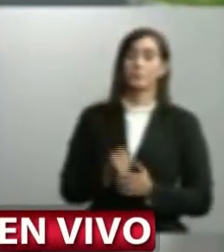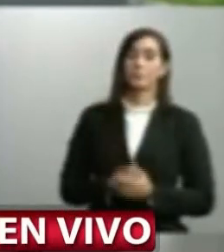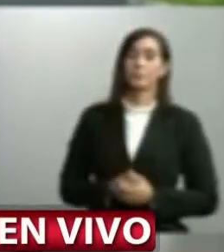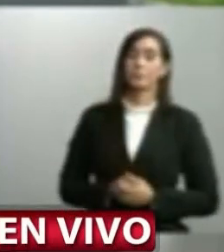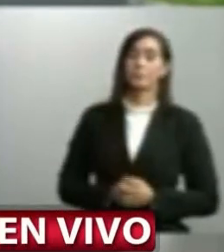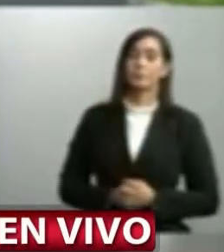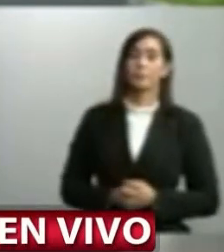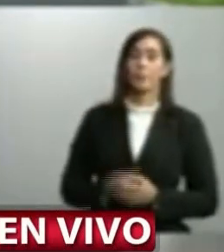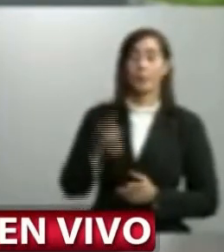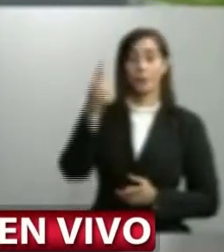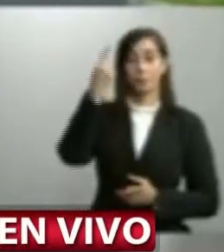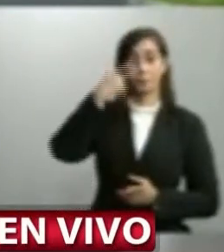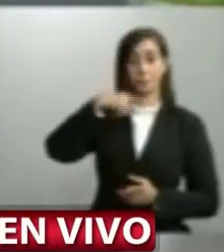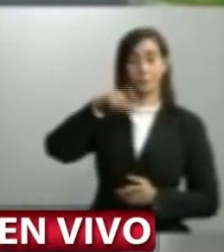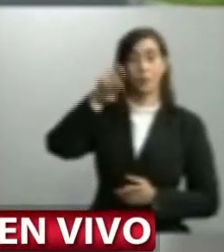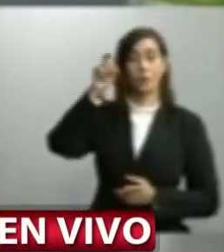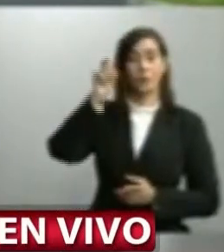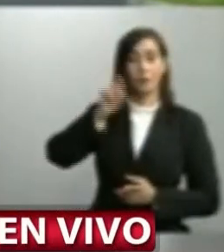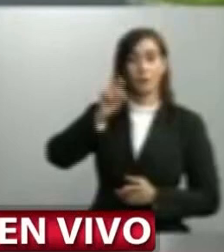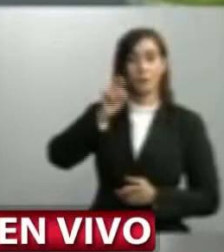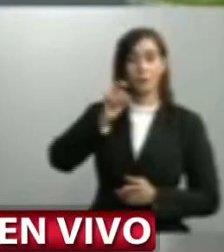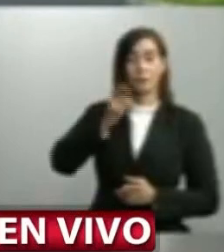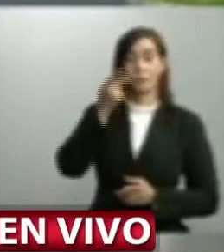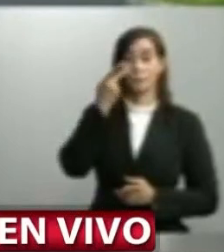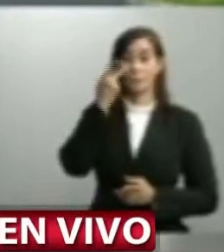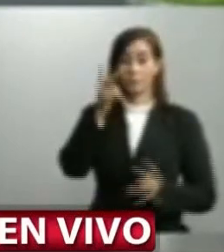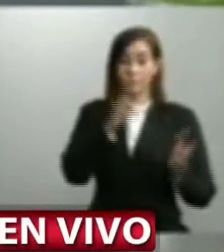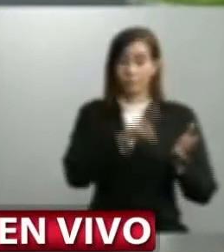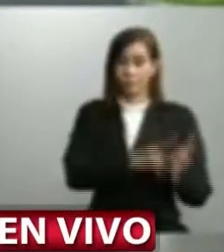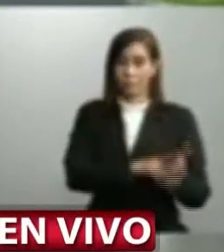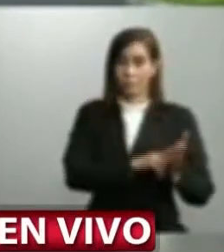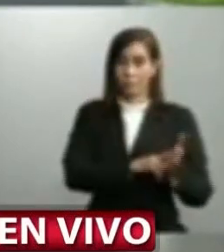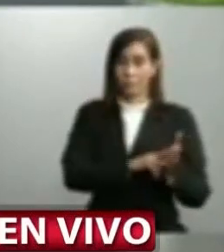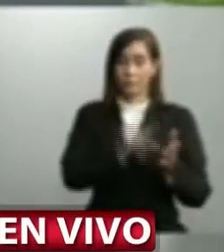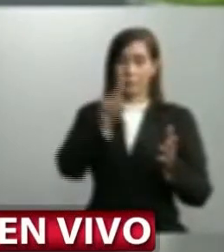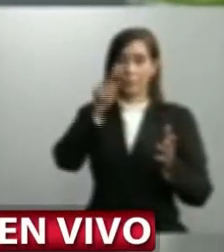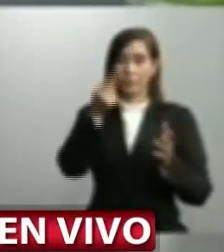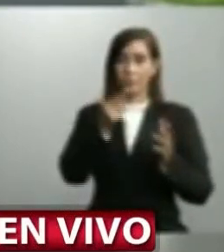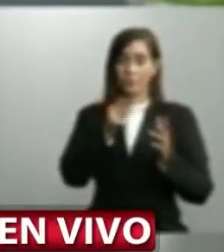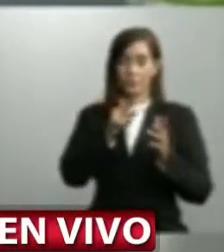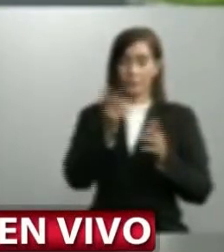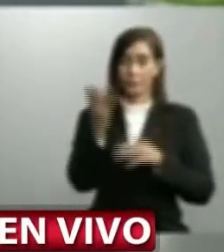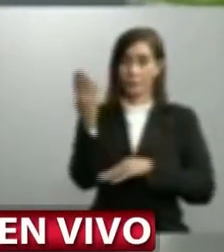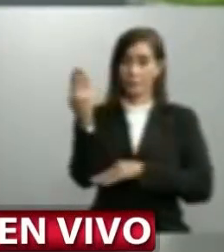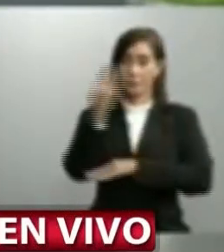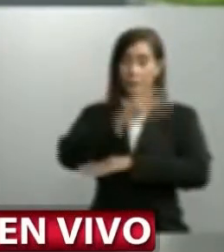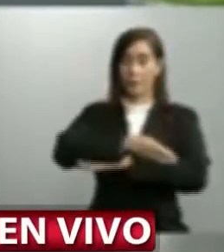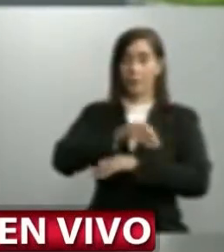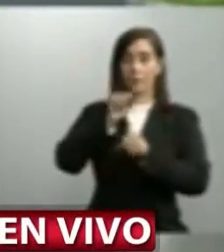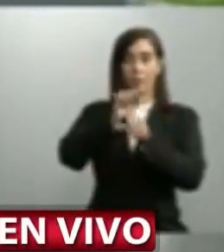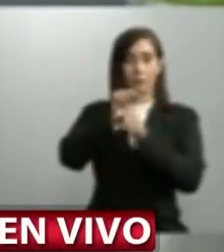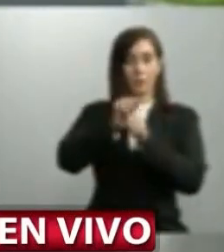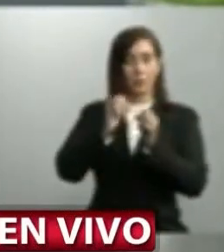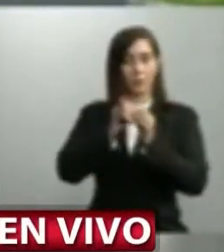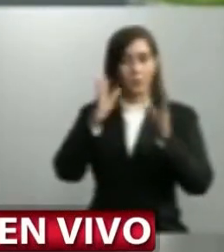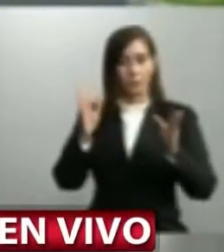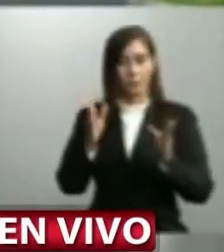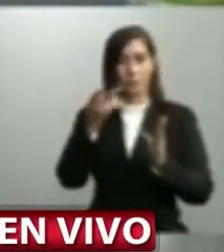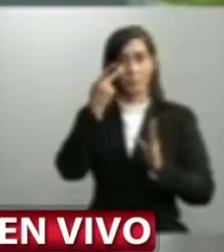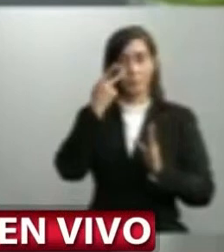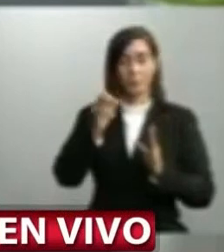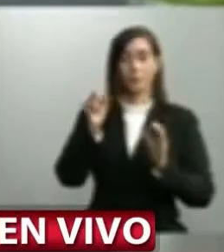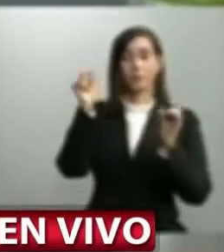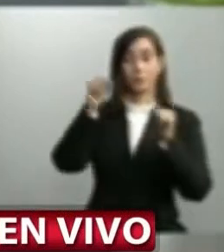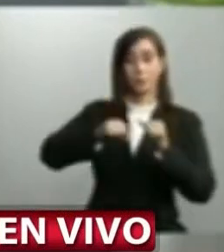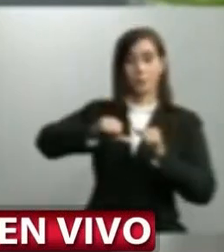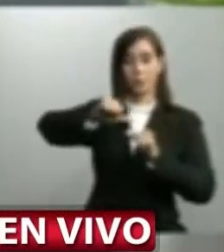problema. Pero tenemos que tener los resultados de la primera fase para nosotros saber si efectivamente